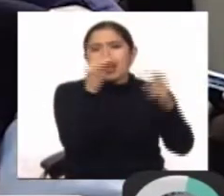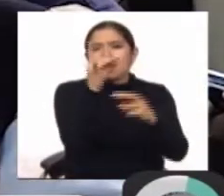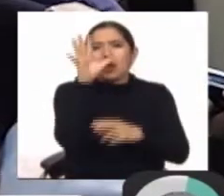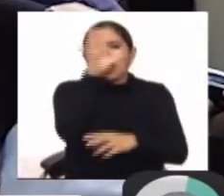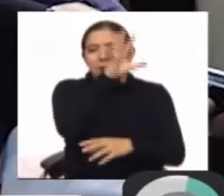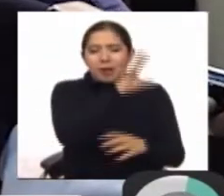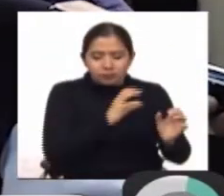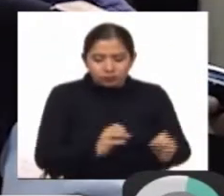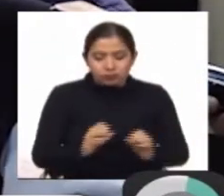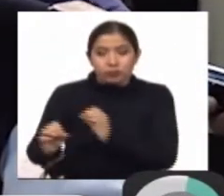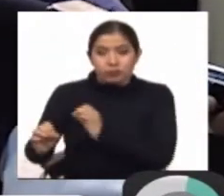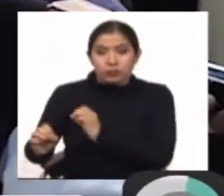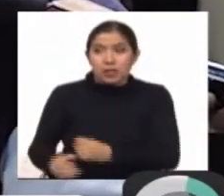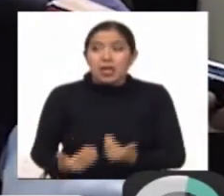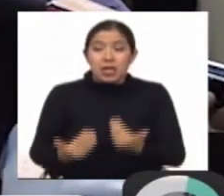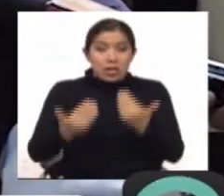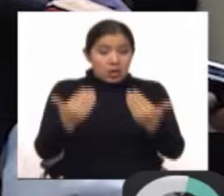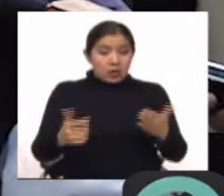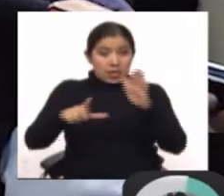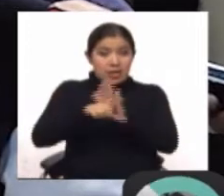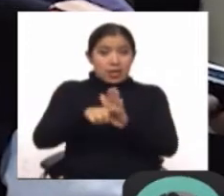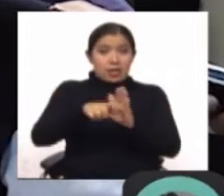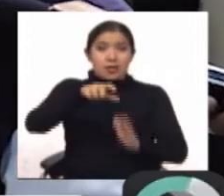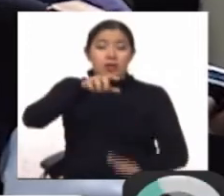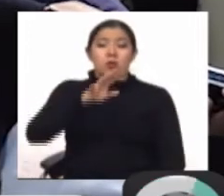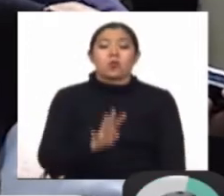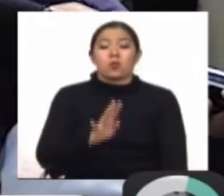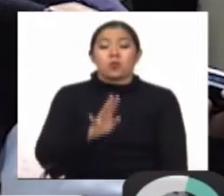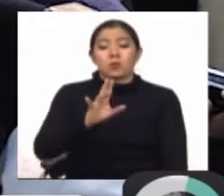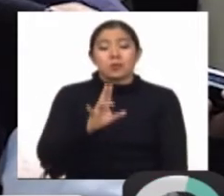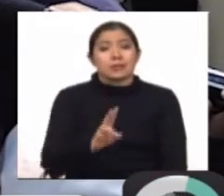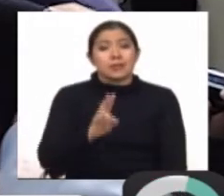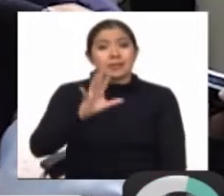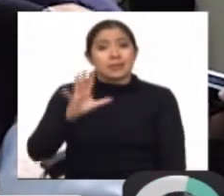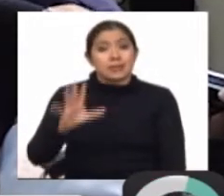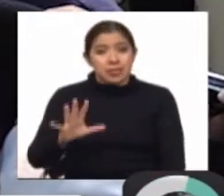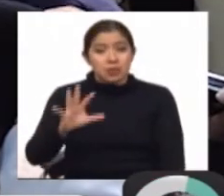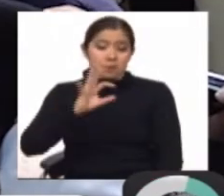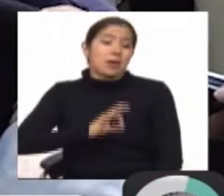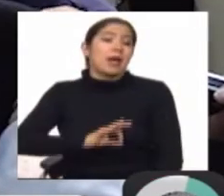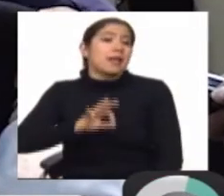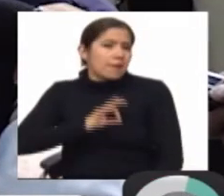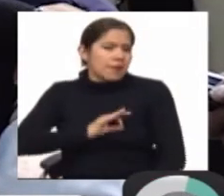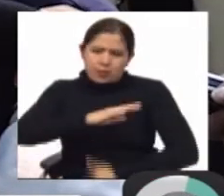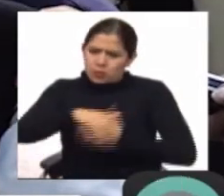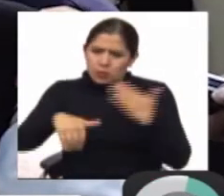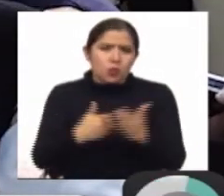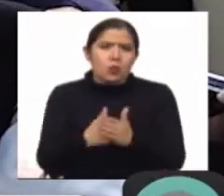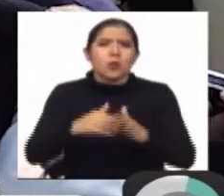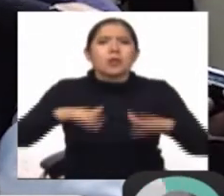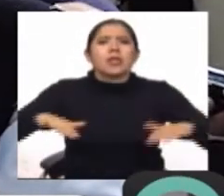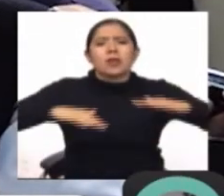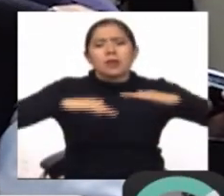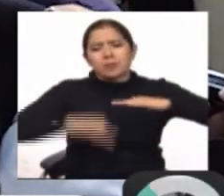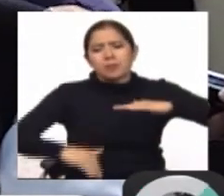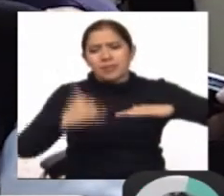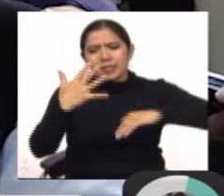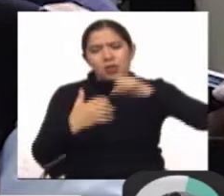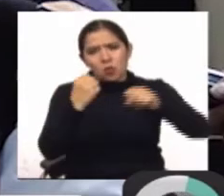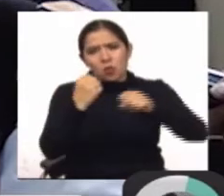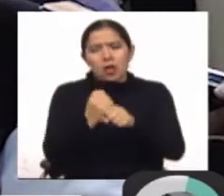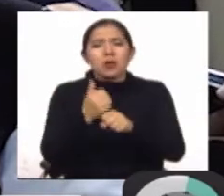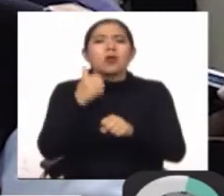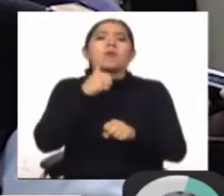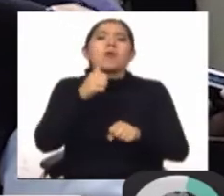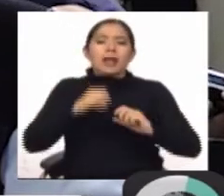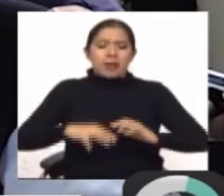nosotros la ley 475 es la que beneficia a todos los grupos vulnerables, en tu caso los menores de 5 años, mujeres gestantes, lo que es